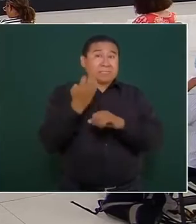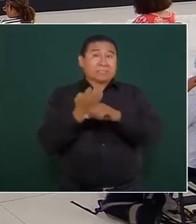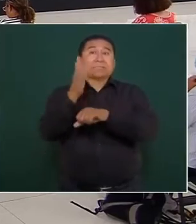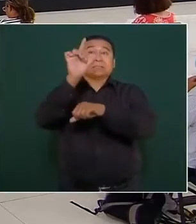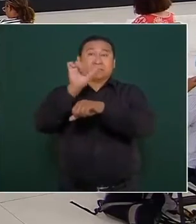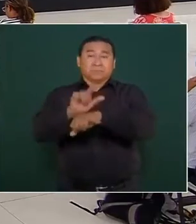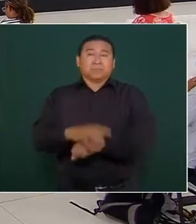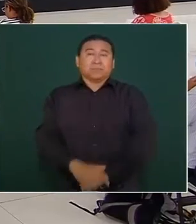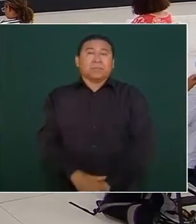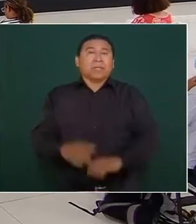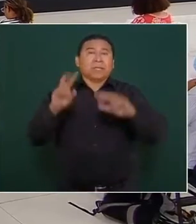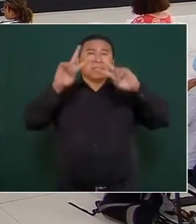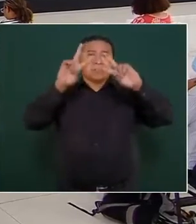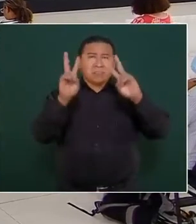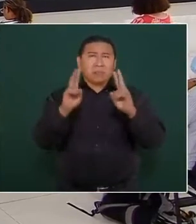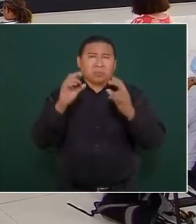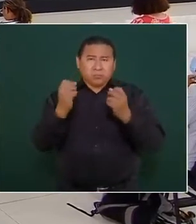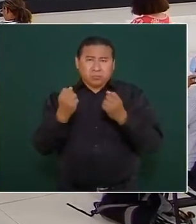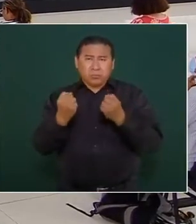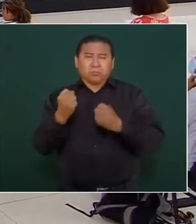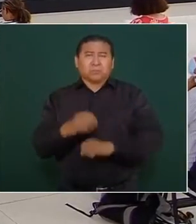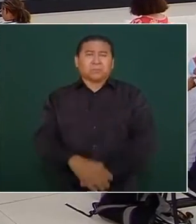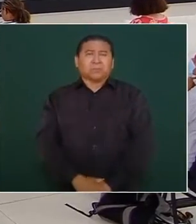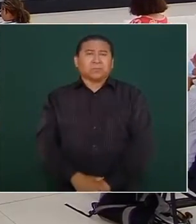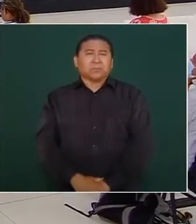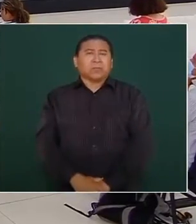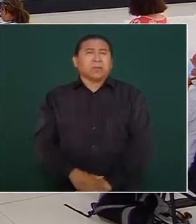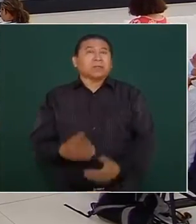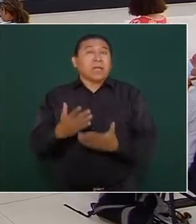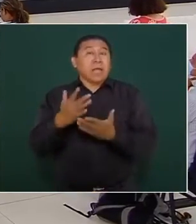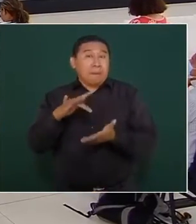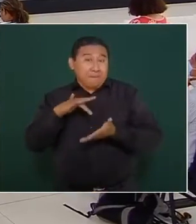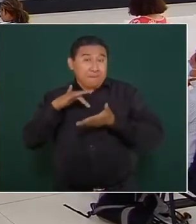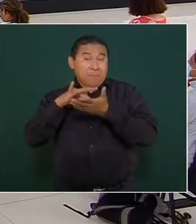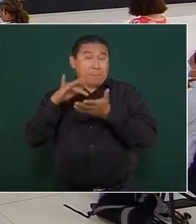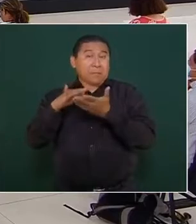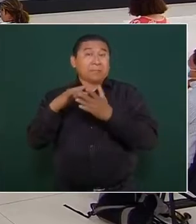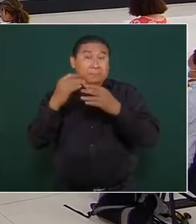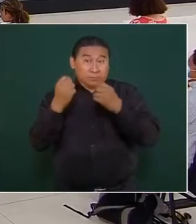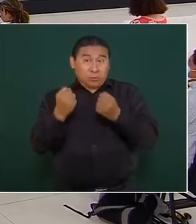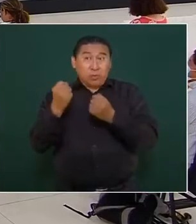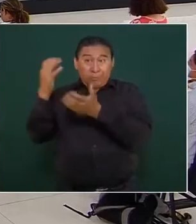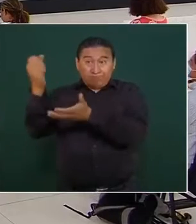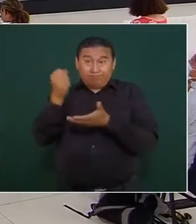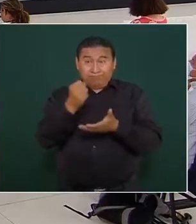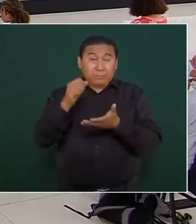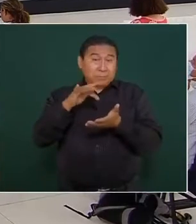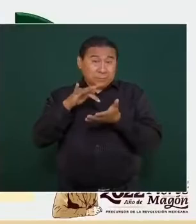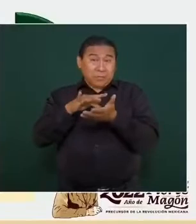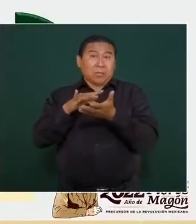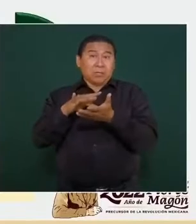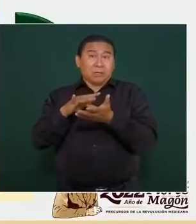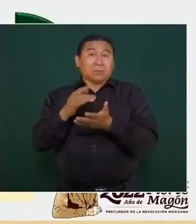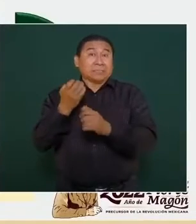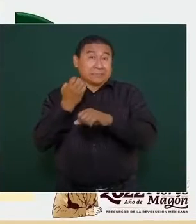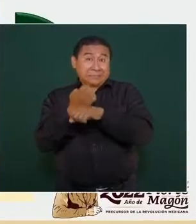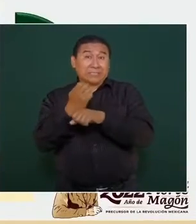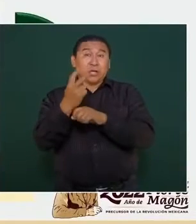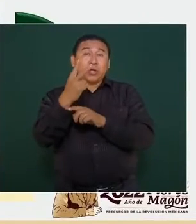estatales en materia de seguridad pública, en lo que es el Fondo de Aportaciones para la Seguridad Pública, se recibe el